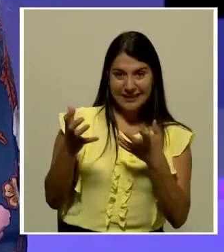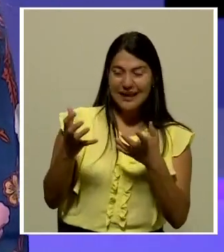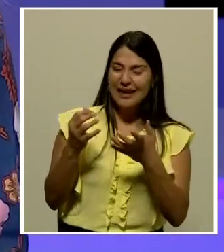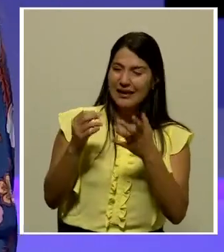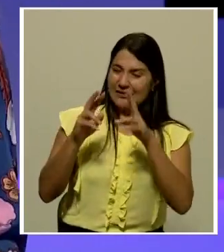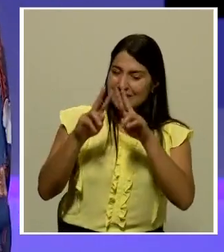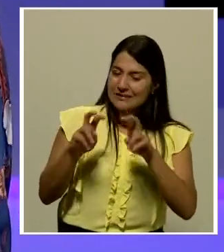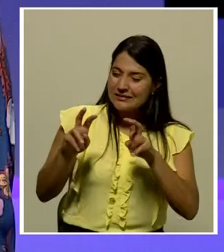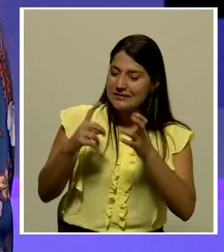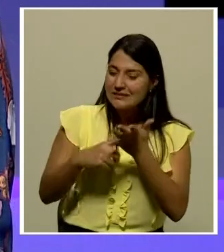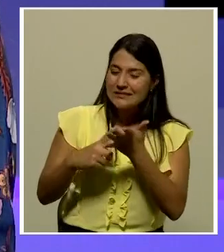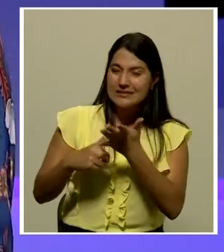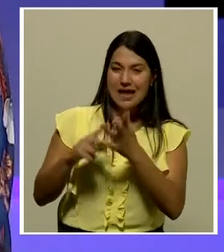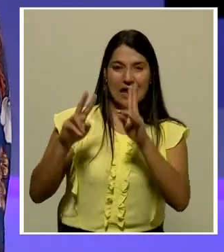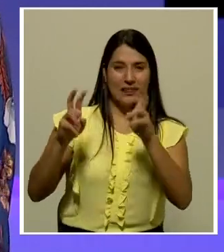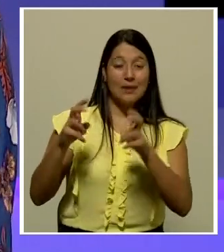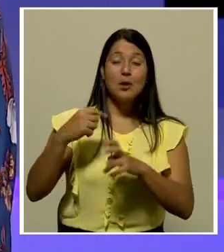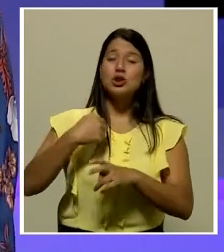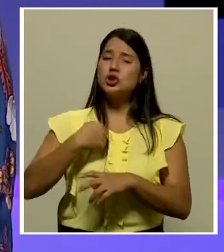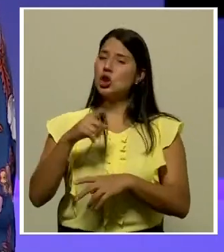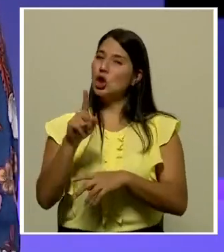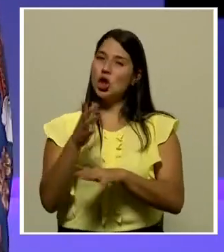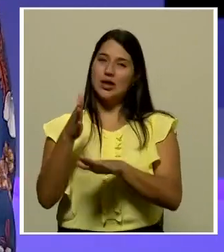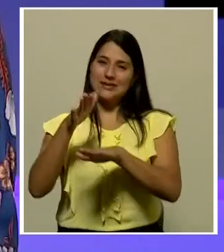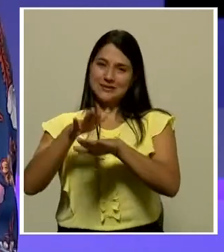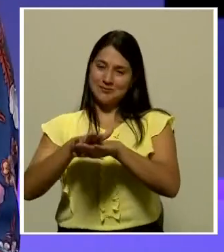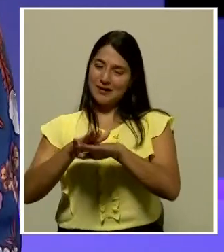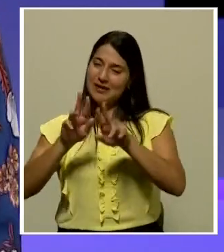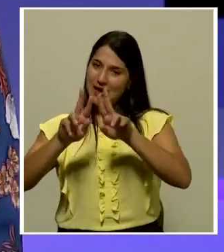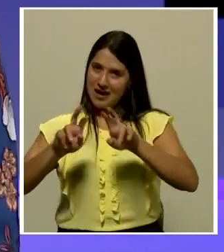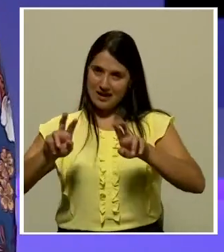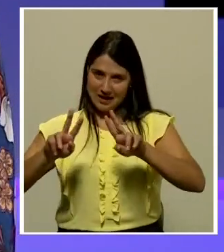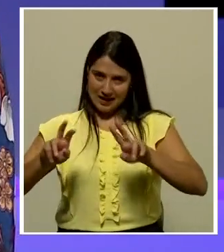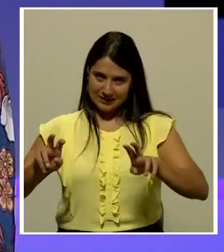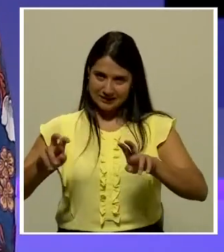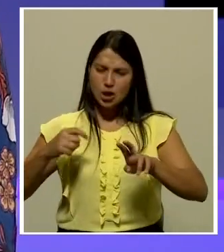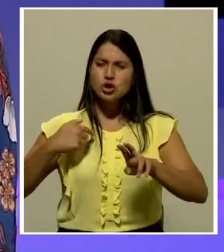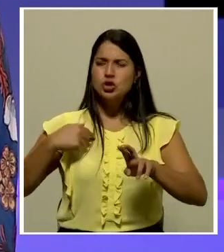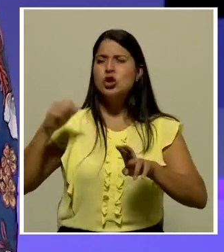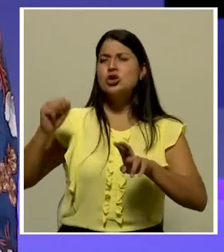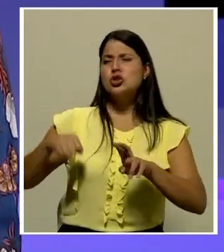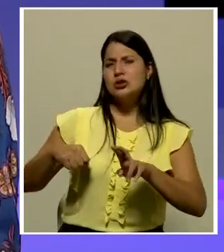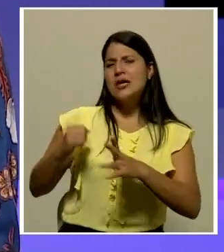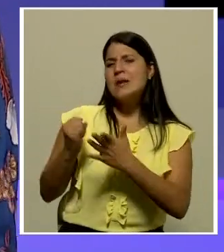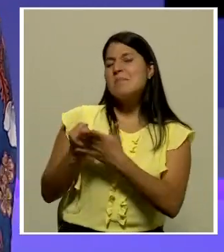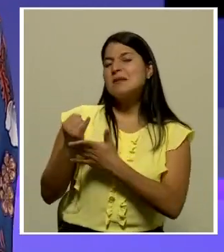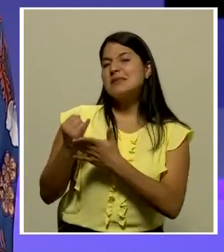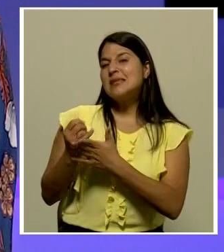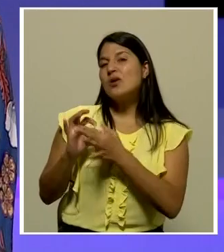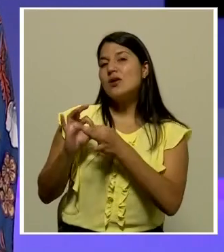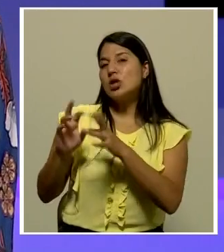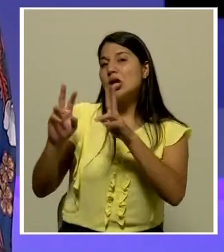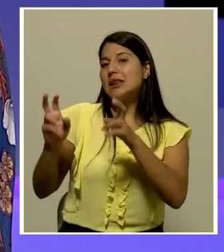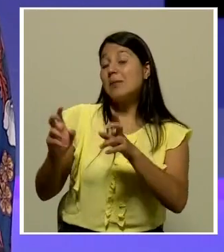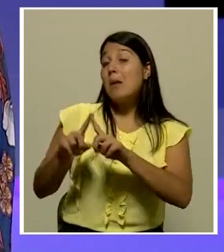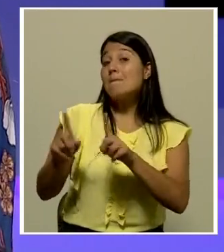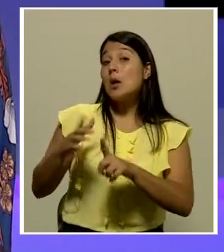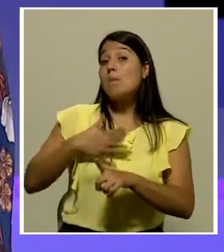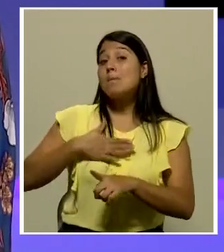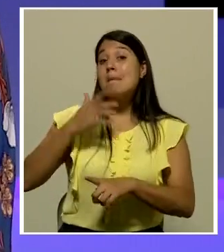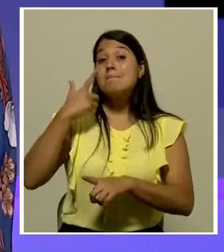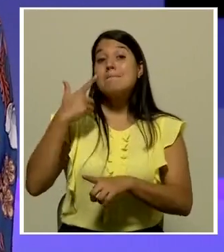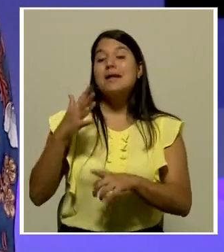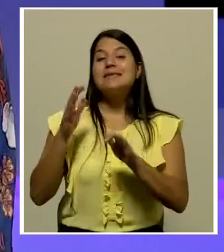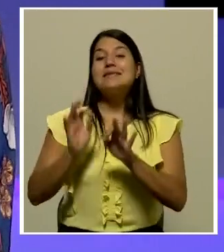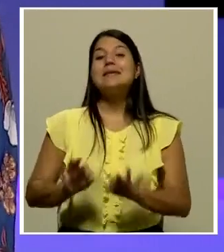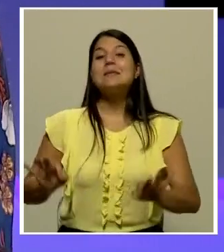análisis. Bueno, yo no soy experta, digamos, analista, he trabajado cubriendo el tema, pero me parece muy importante porque un poco esa